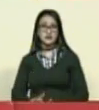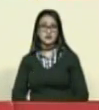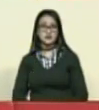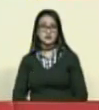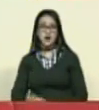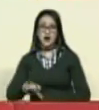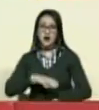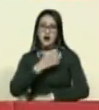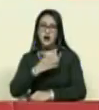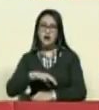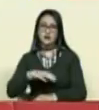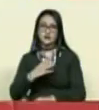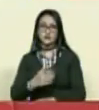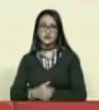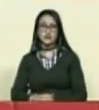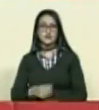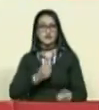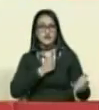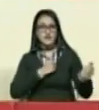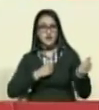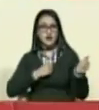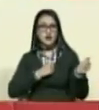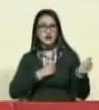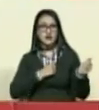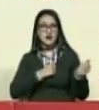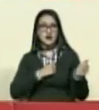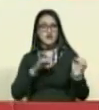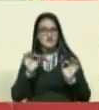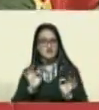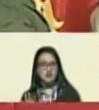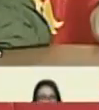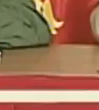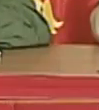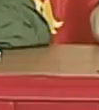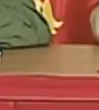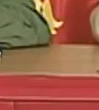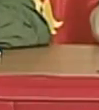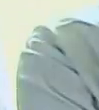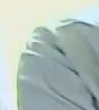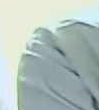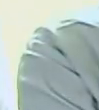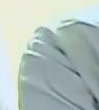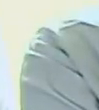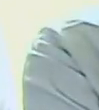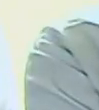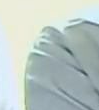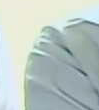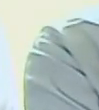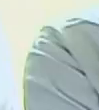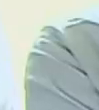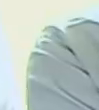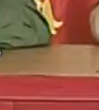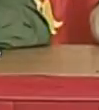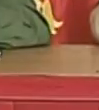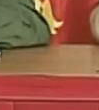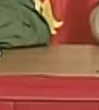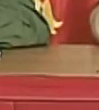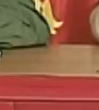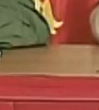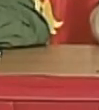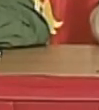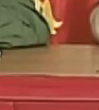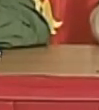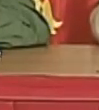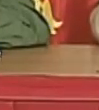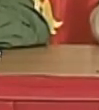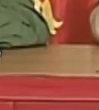canto. Cantar y bailar, nuestra forma de ser y la construcción de los nuevos valores de la patria socialista, hacia